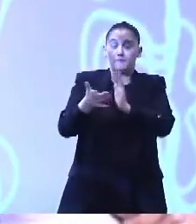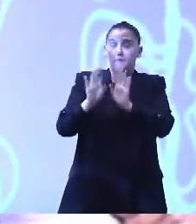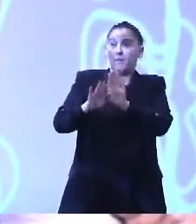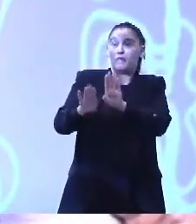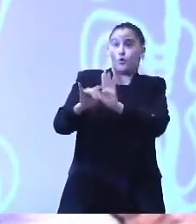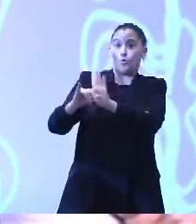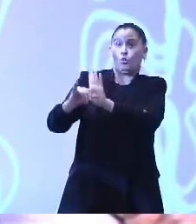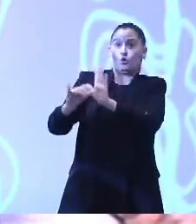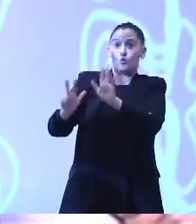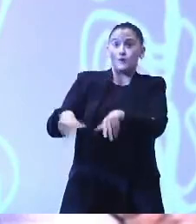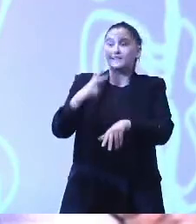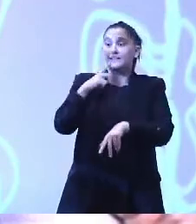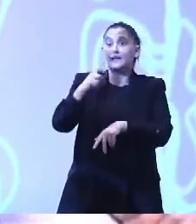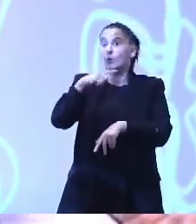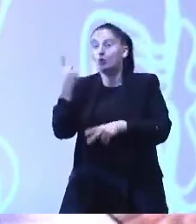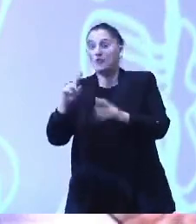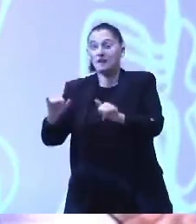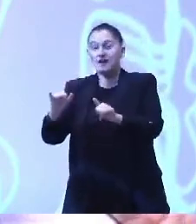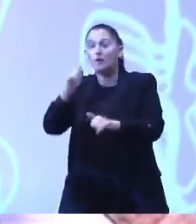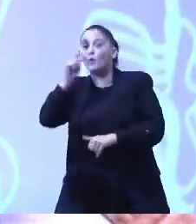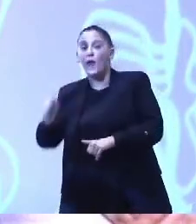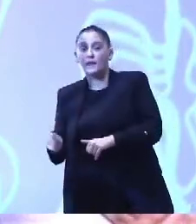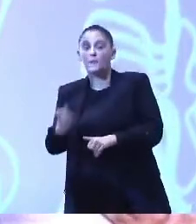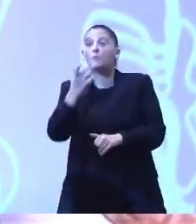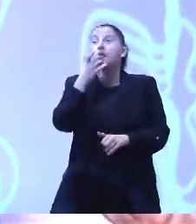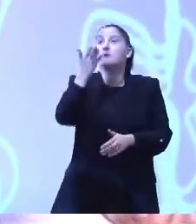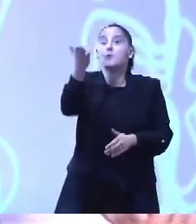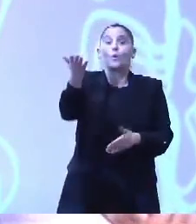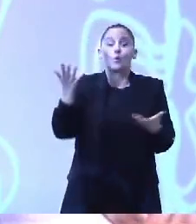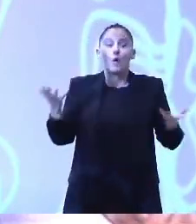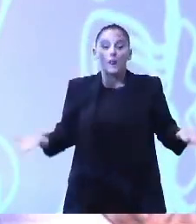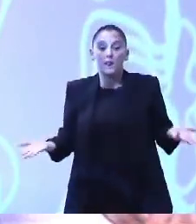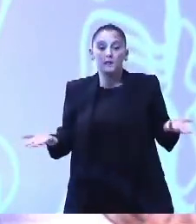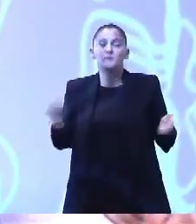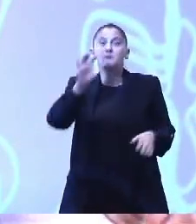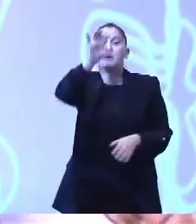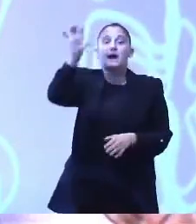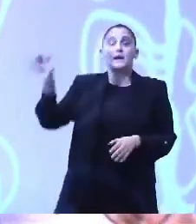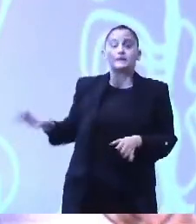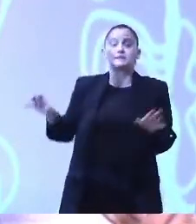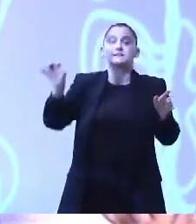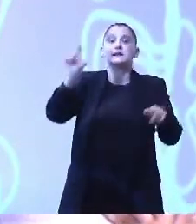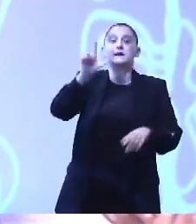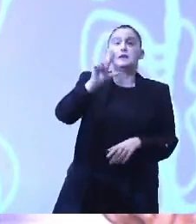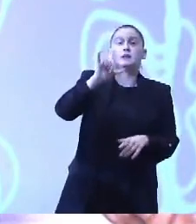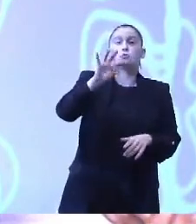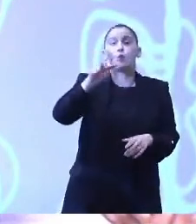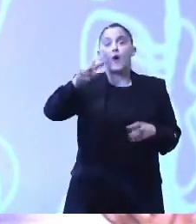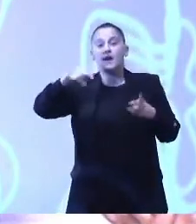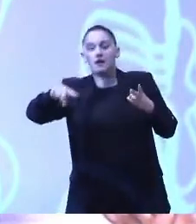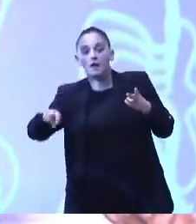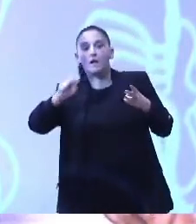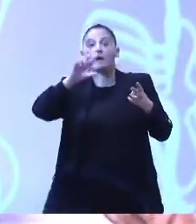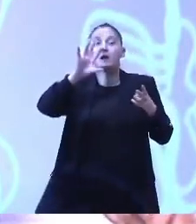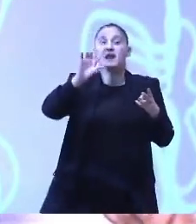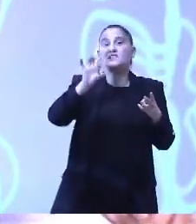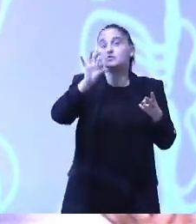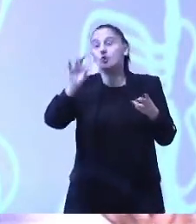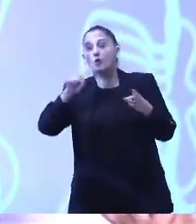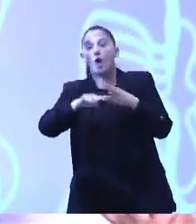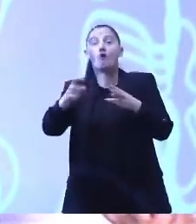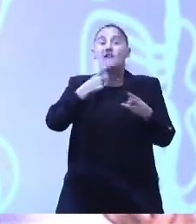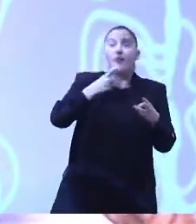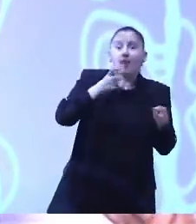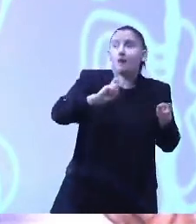vecinos ni de Rusia ni de Ucrania, como lo son, por ejemplo, pues los países bálticos, Lituania, Letonia, Estonia o